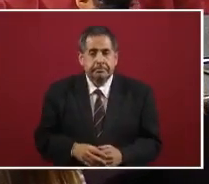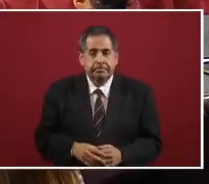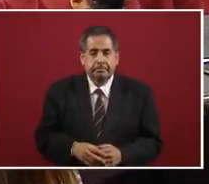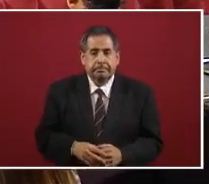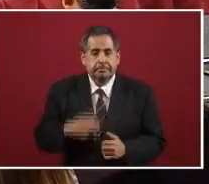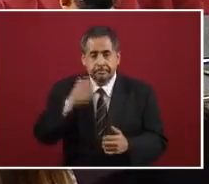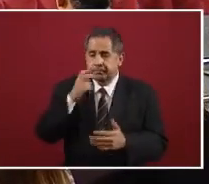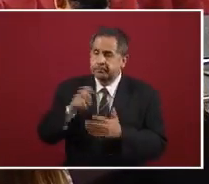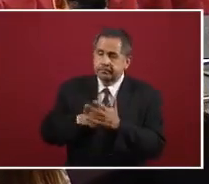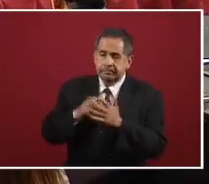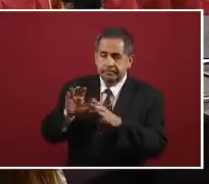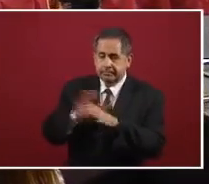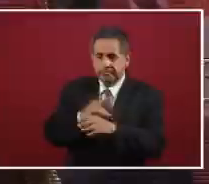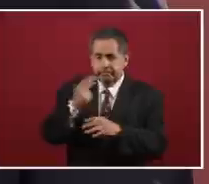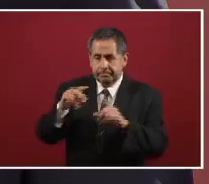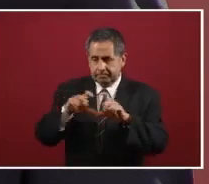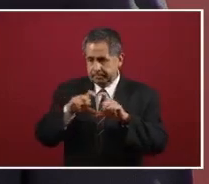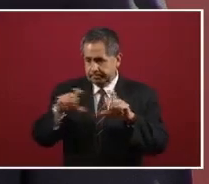corrigieron